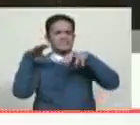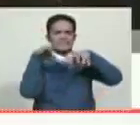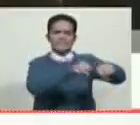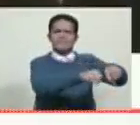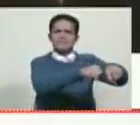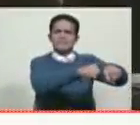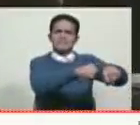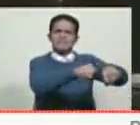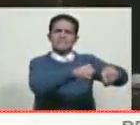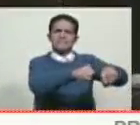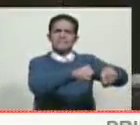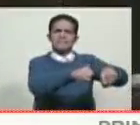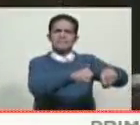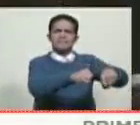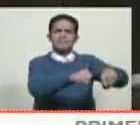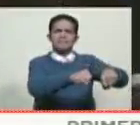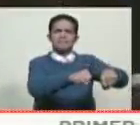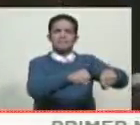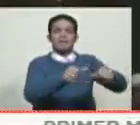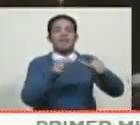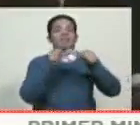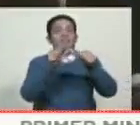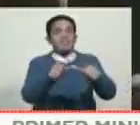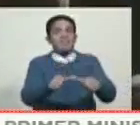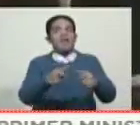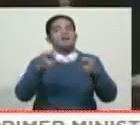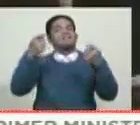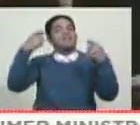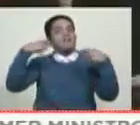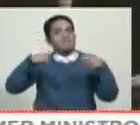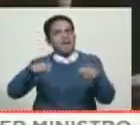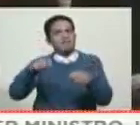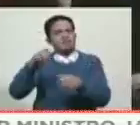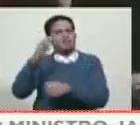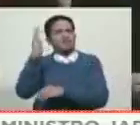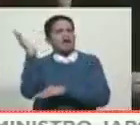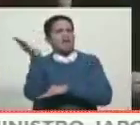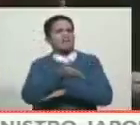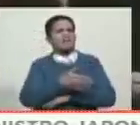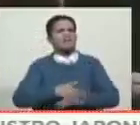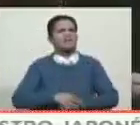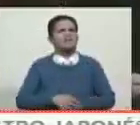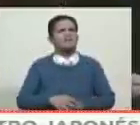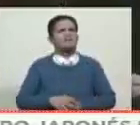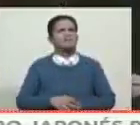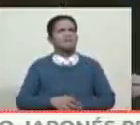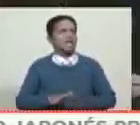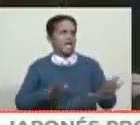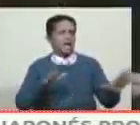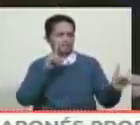el imperialismo sigue tratando de castigar a nuestro pueblo. ¿Esto no se escucha bien?